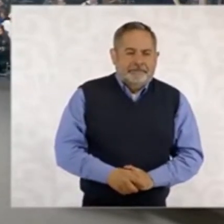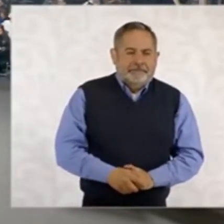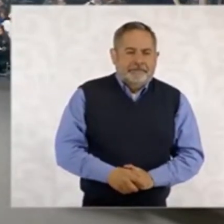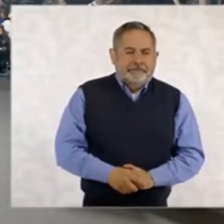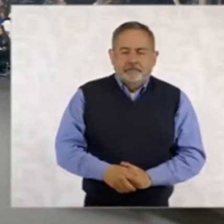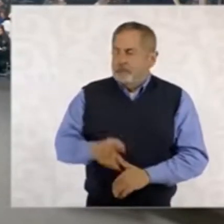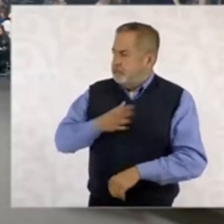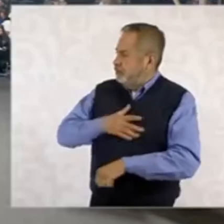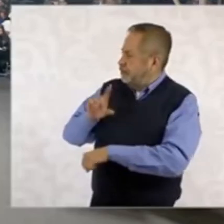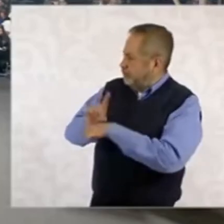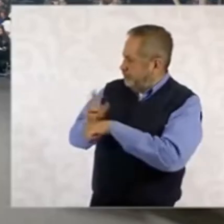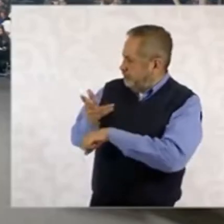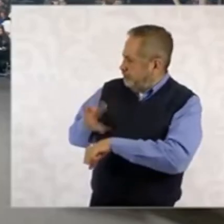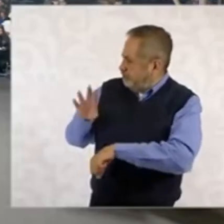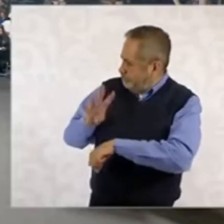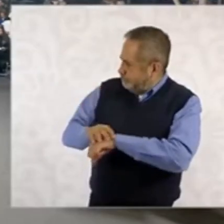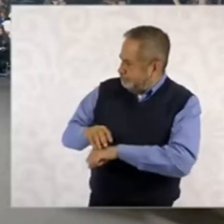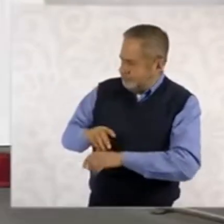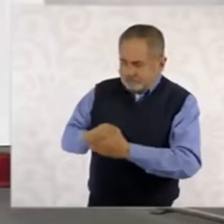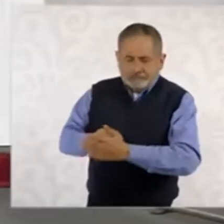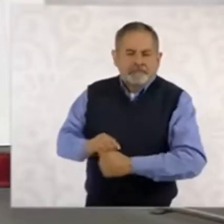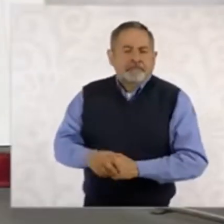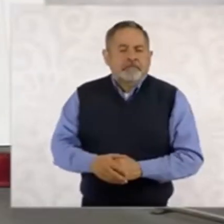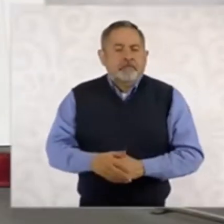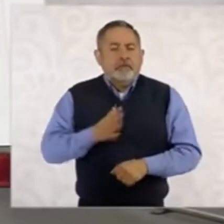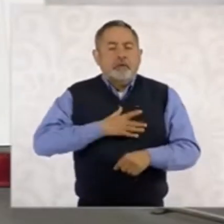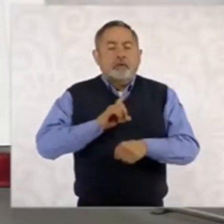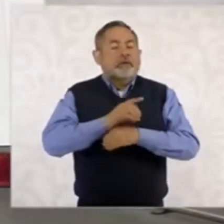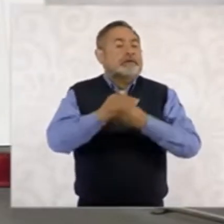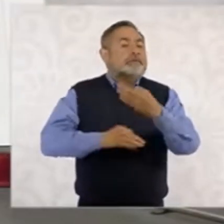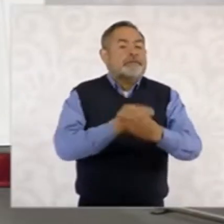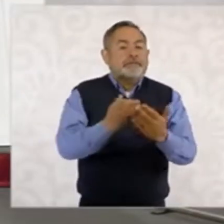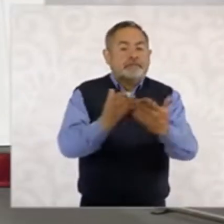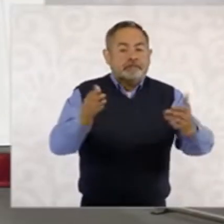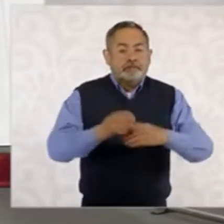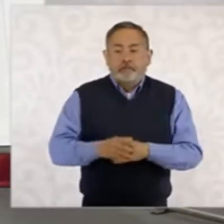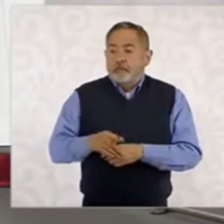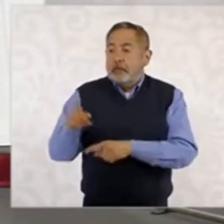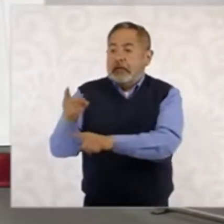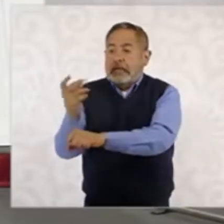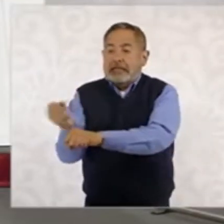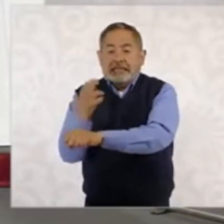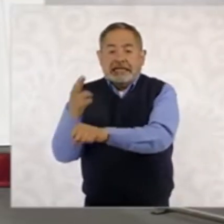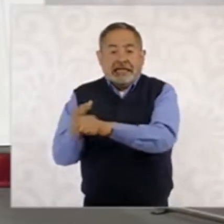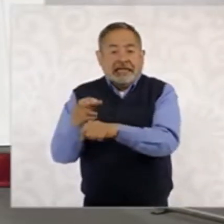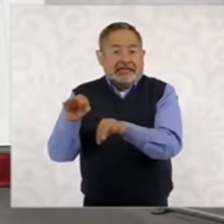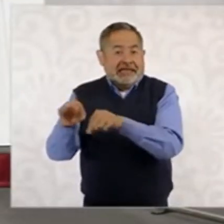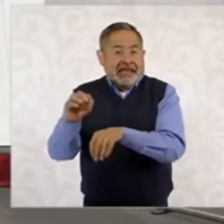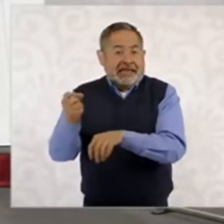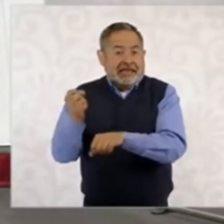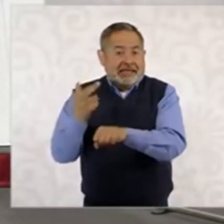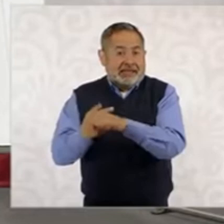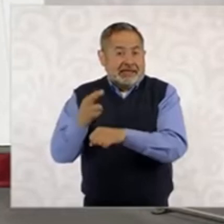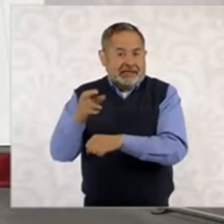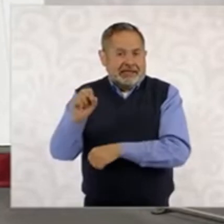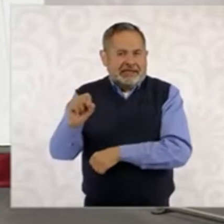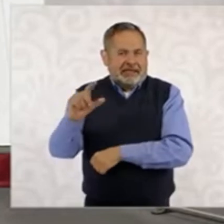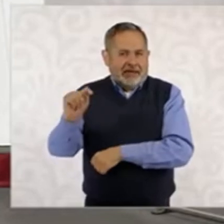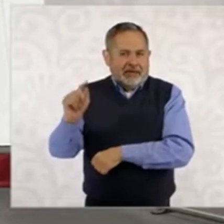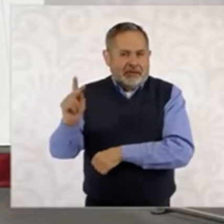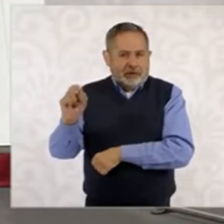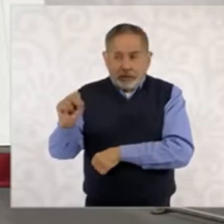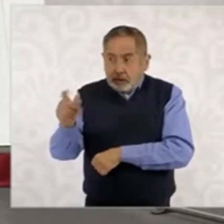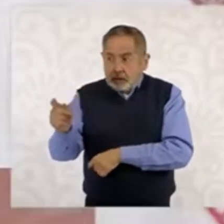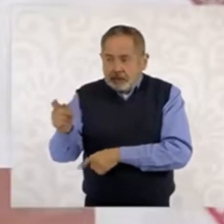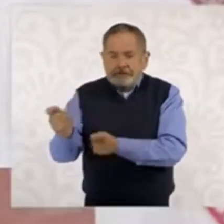Buenos días, Presidenta, con su permiso. Buenos días a todas y a todos. En representación de la Secretaría del Trabajo y Provisión Social del Gobierno de